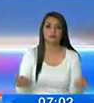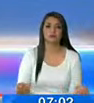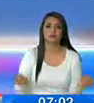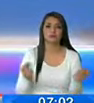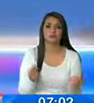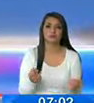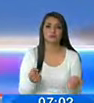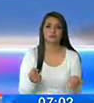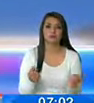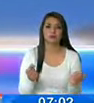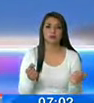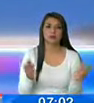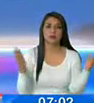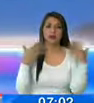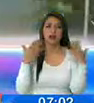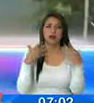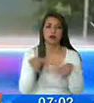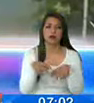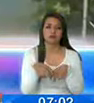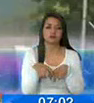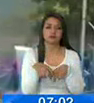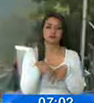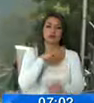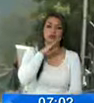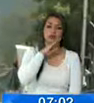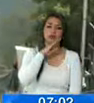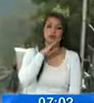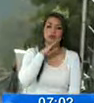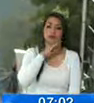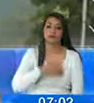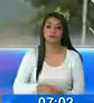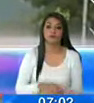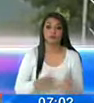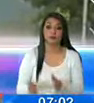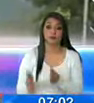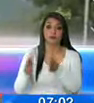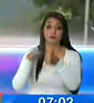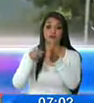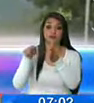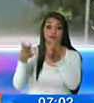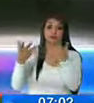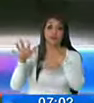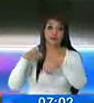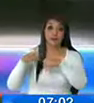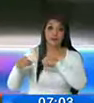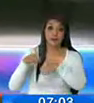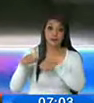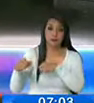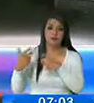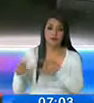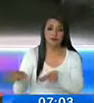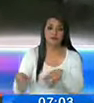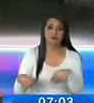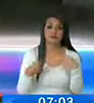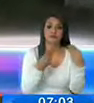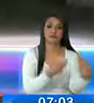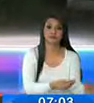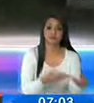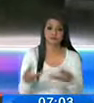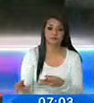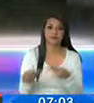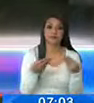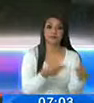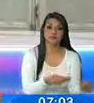en su propio, en este automóvil. Los cuerpos, luego de los trámites de defunción, fueron sacados del Departamento de Medicina Legal. En este